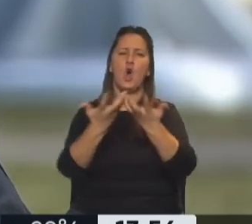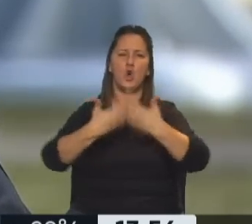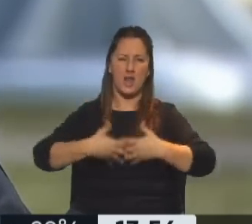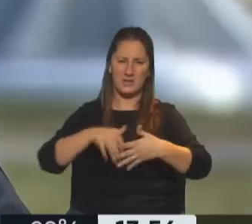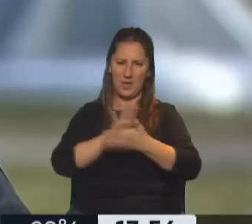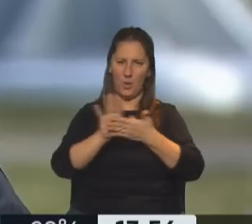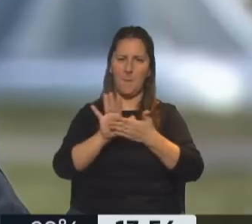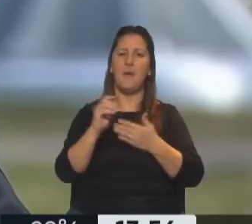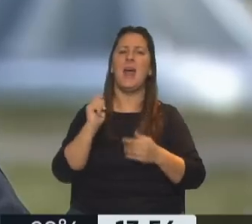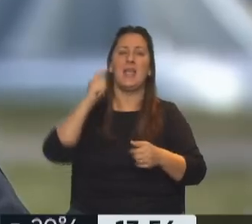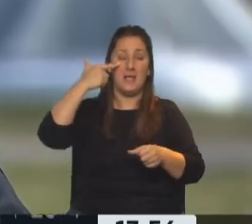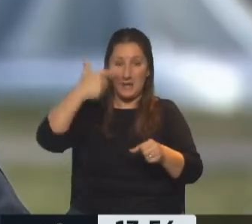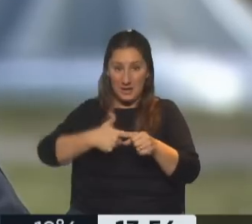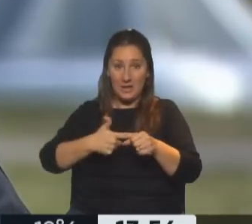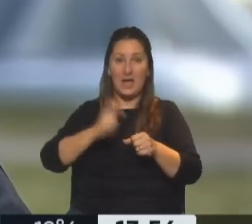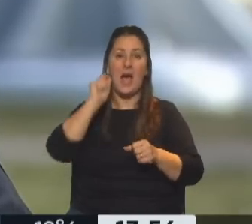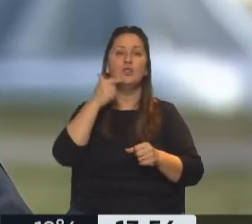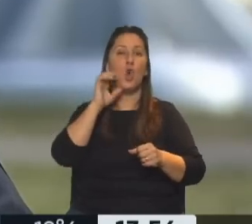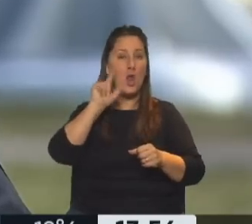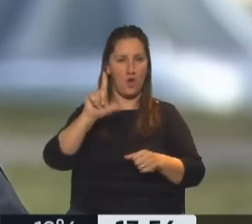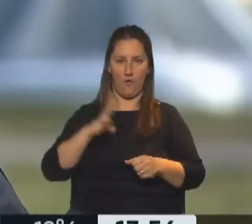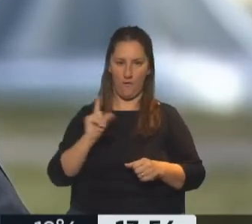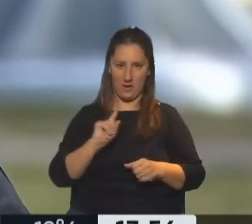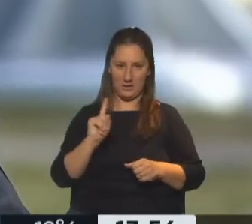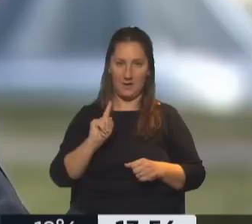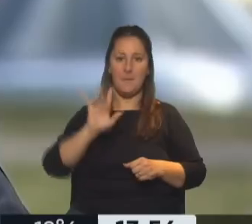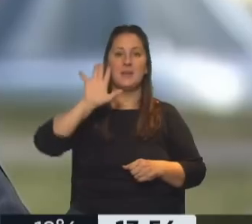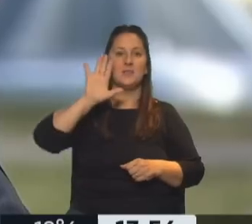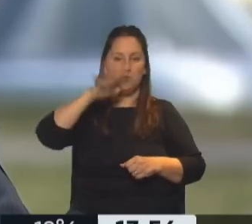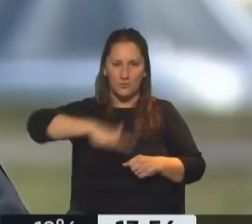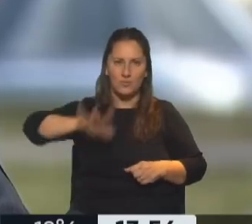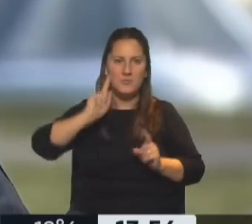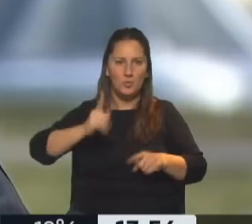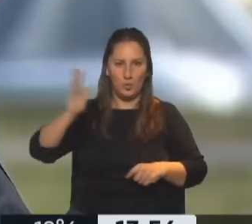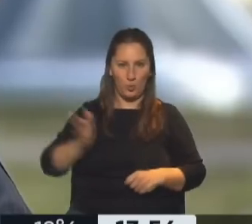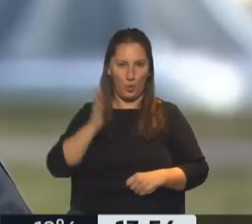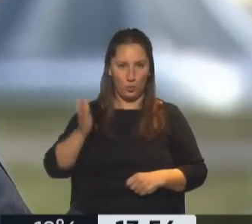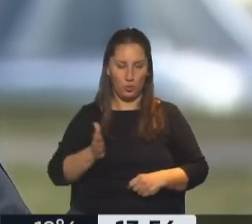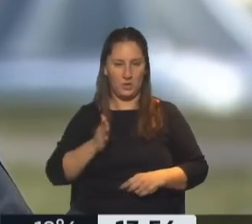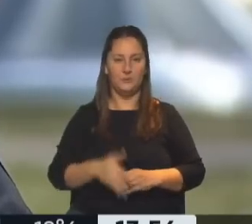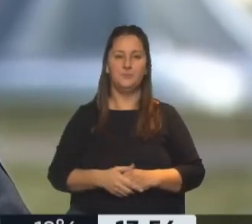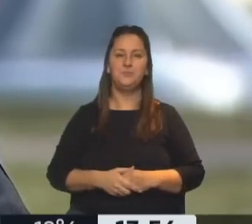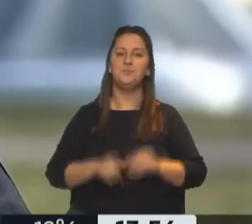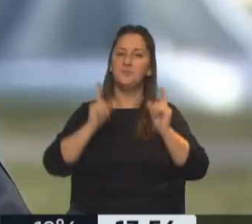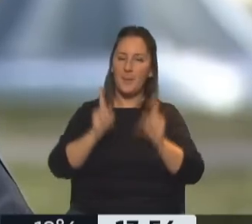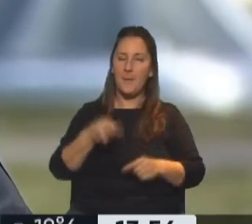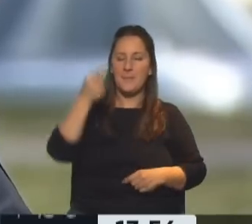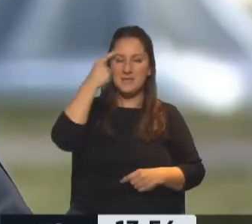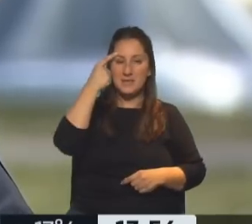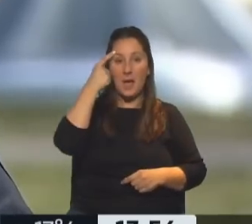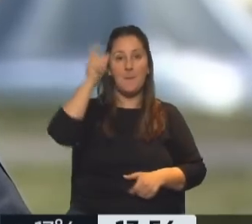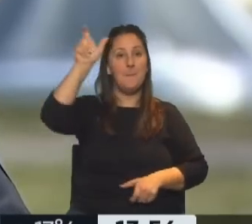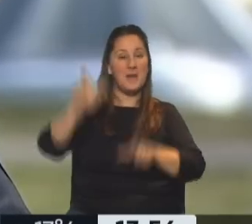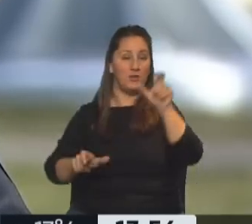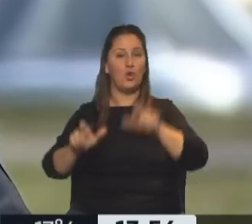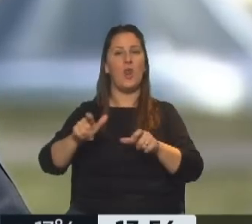para que no falte el gasoil, y más en la zona productiva. Y también a los